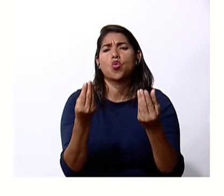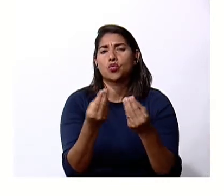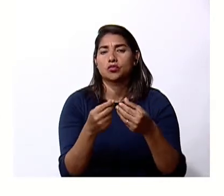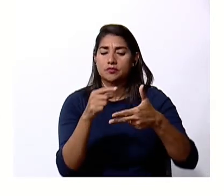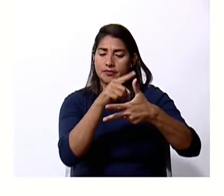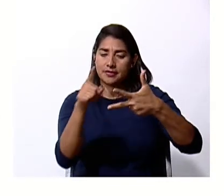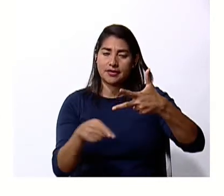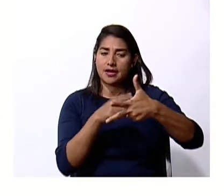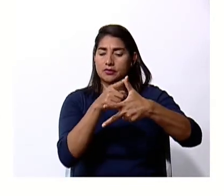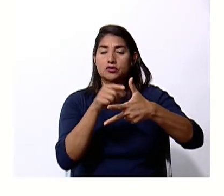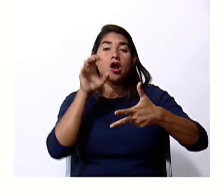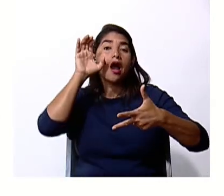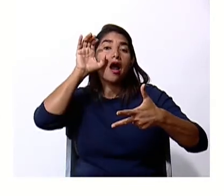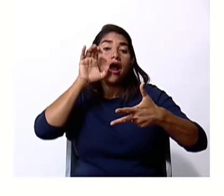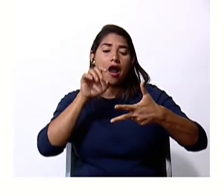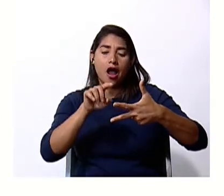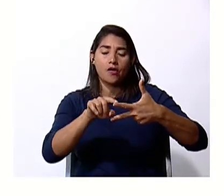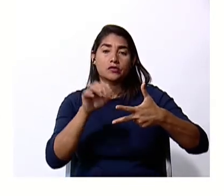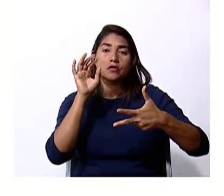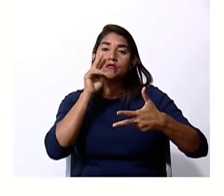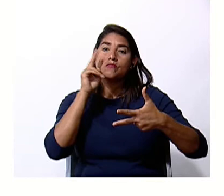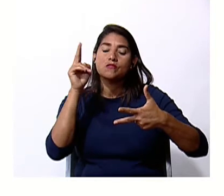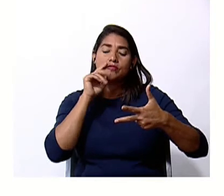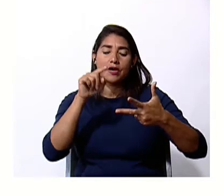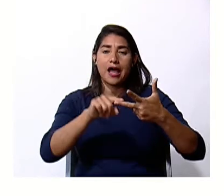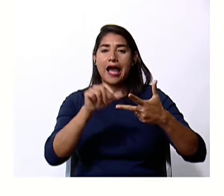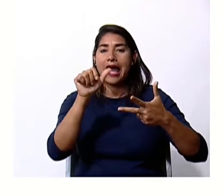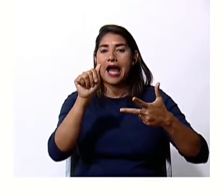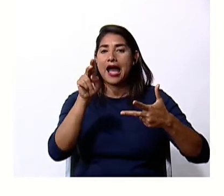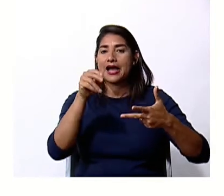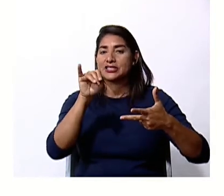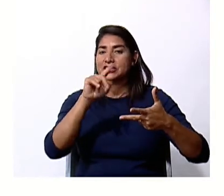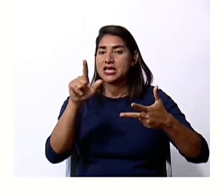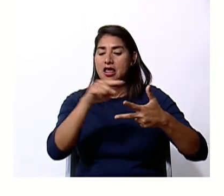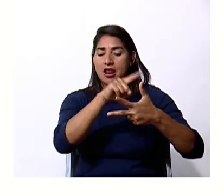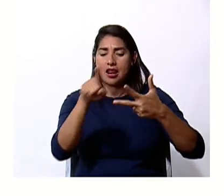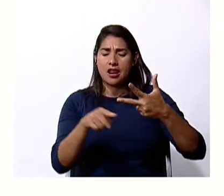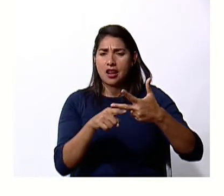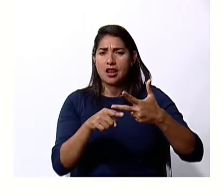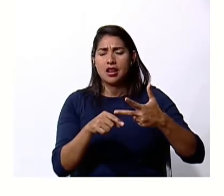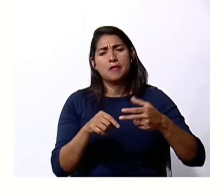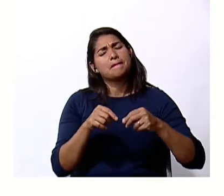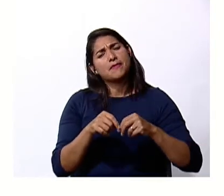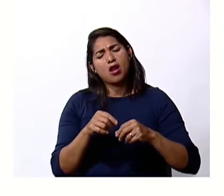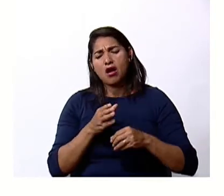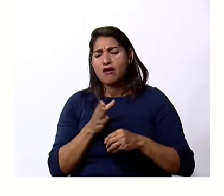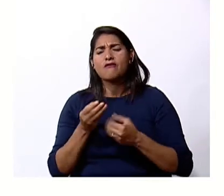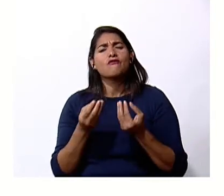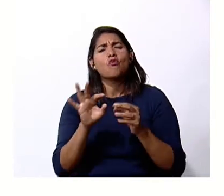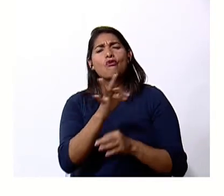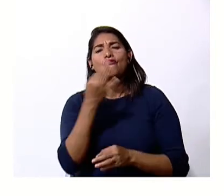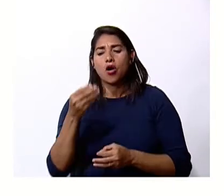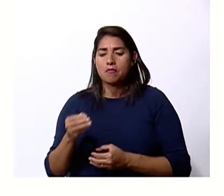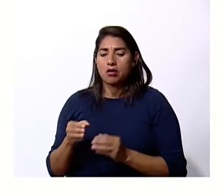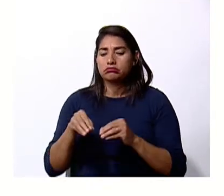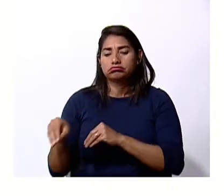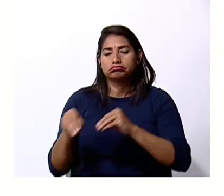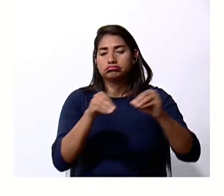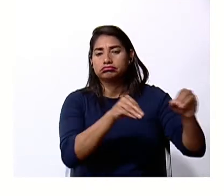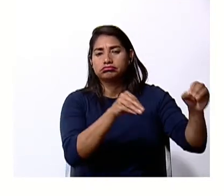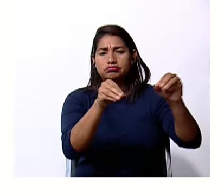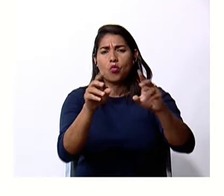3, cacao, tabaco y añil. ¿Cuál era el transporte?